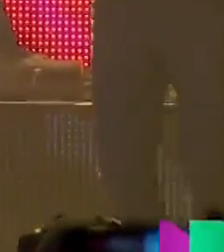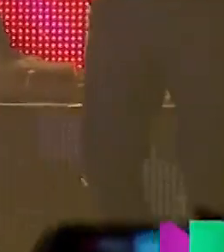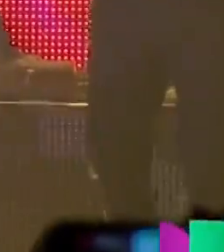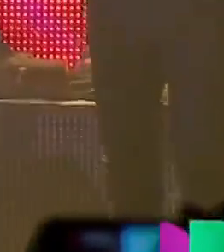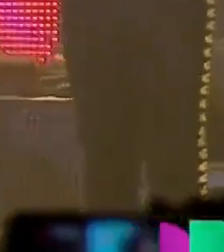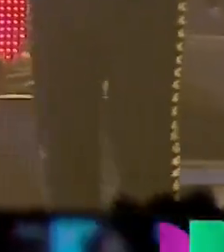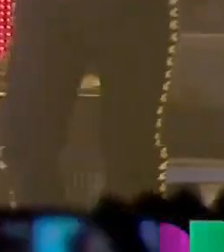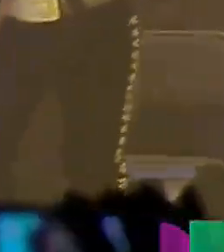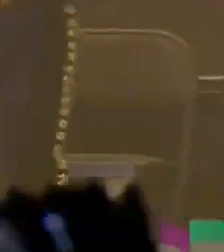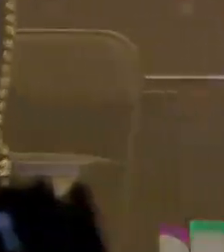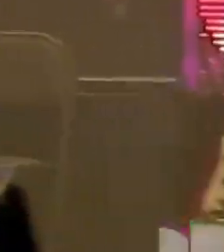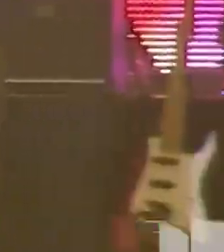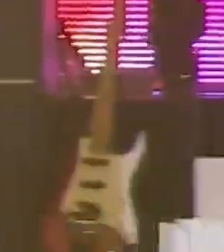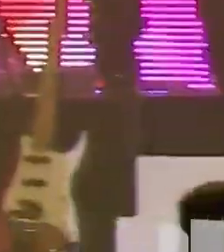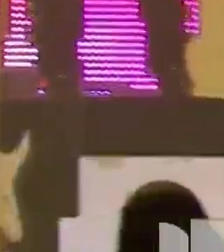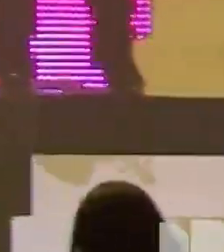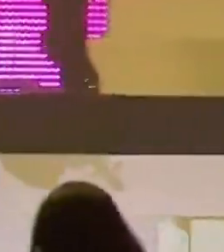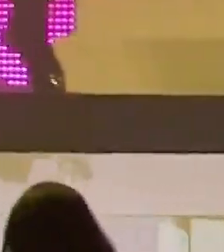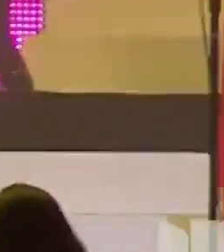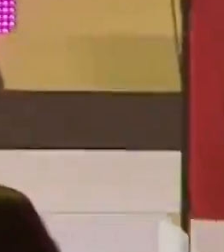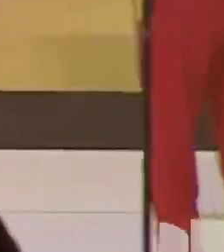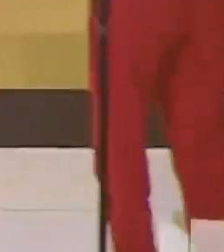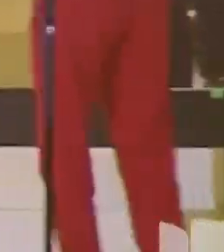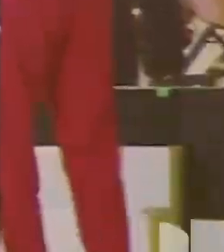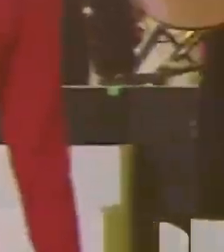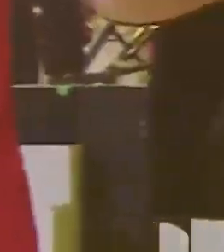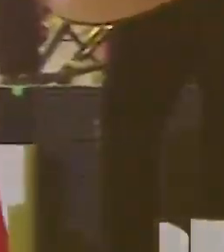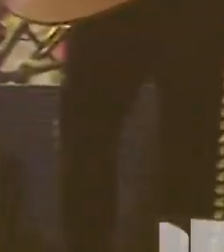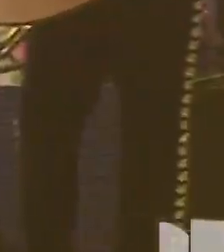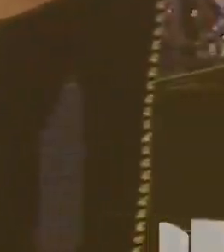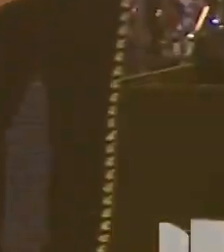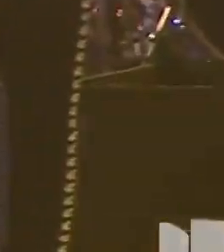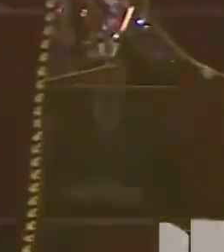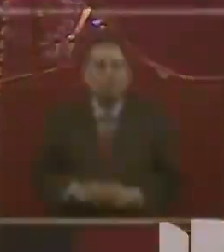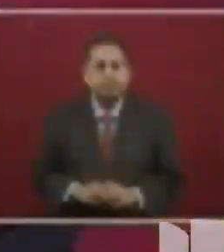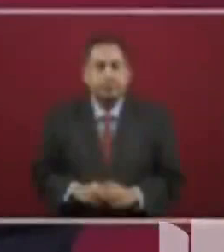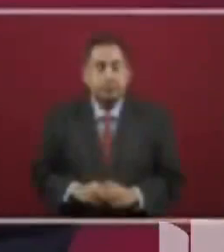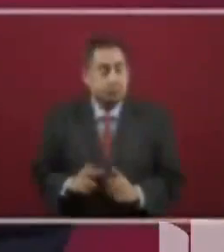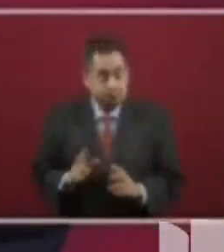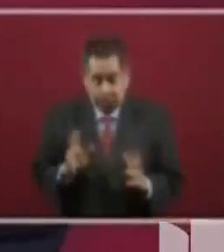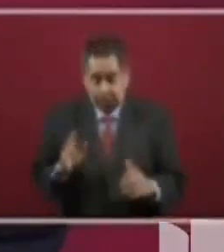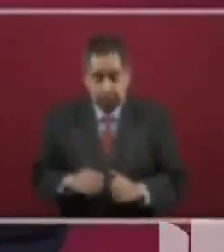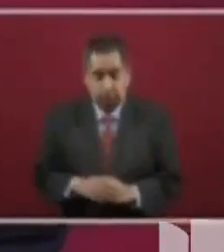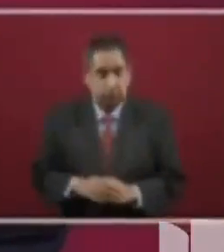hasta ahí nada más, no puedo decir más, no